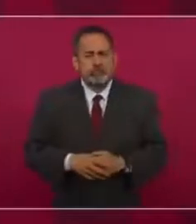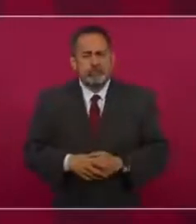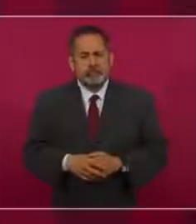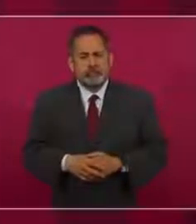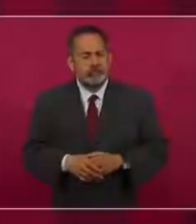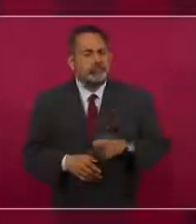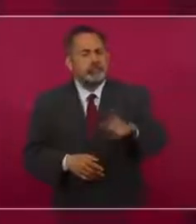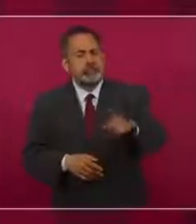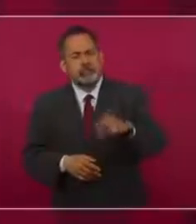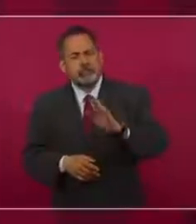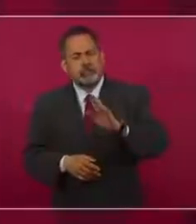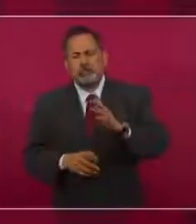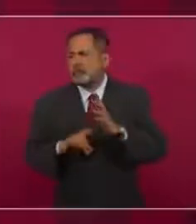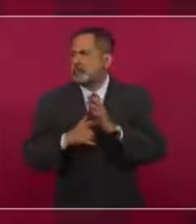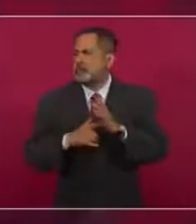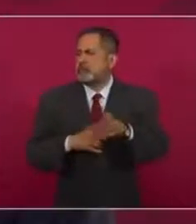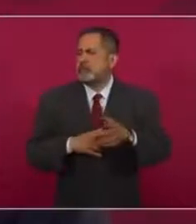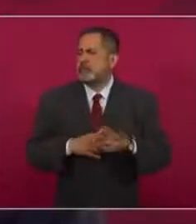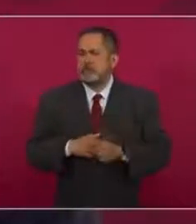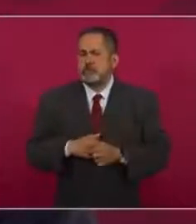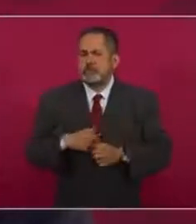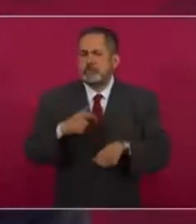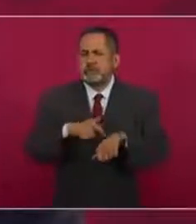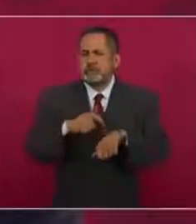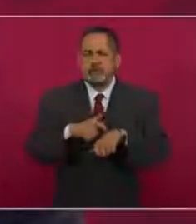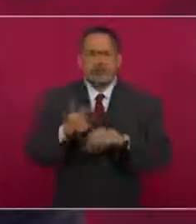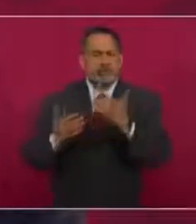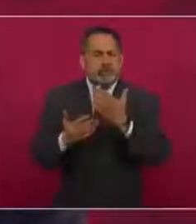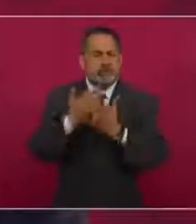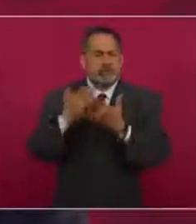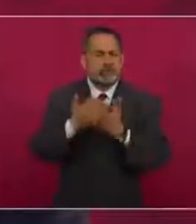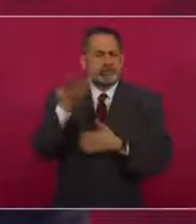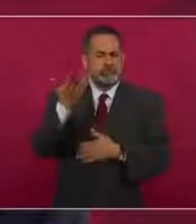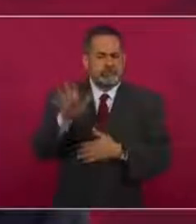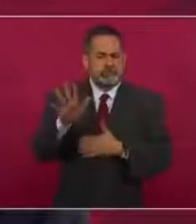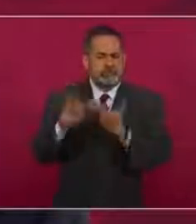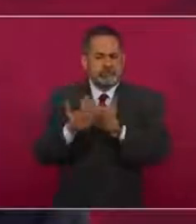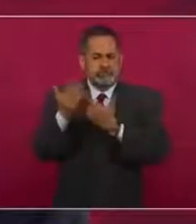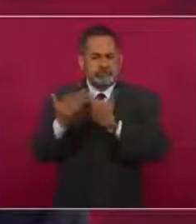Van a estar como a las 10 de la mañana,